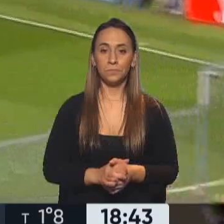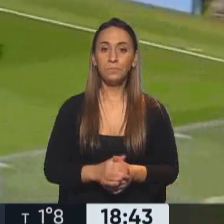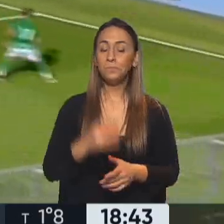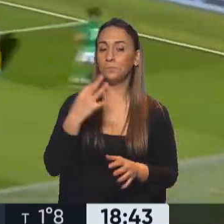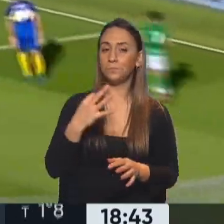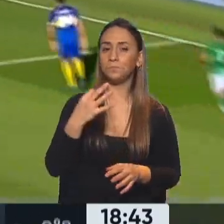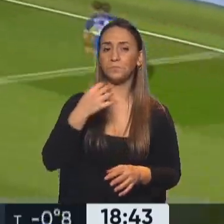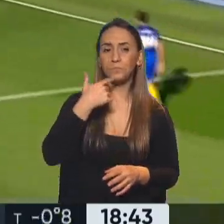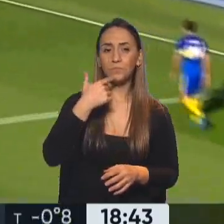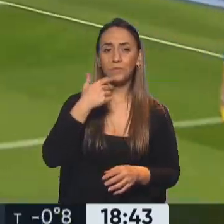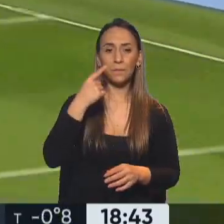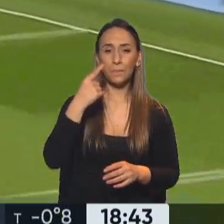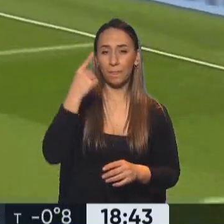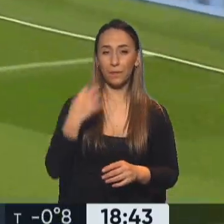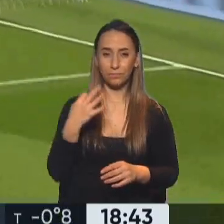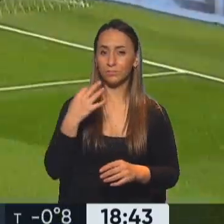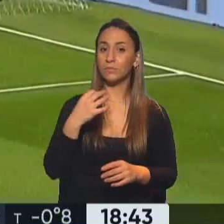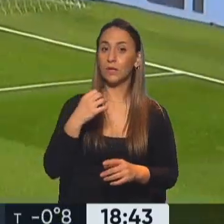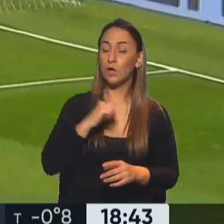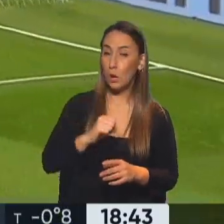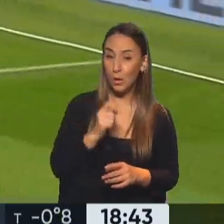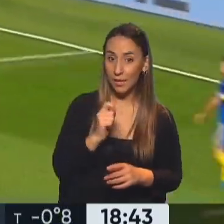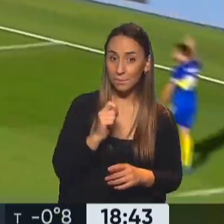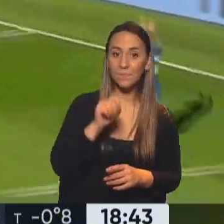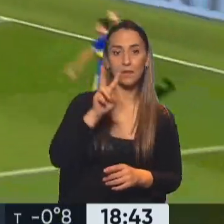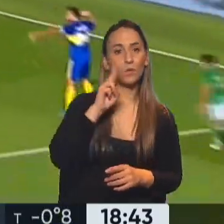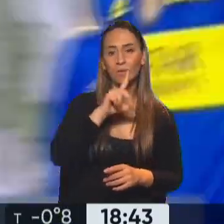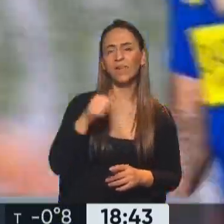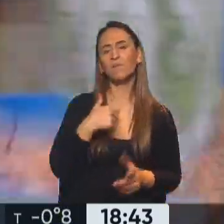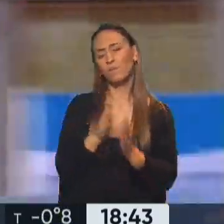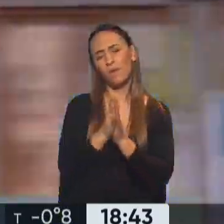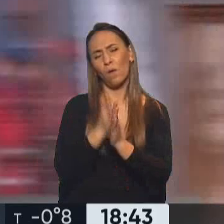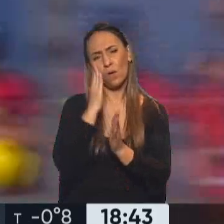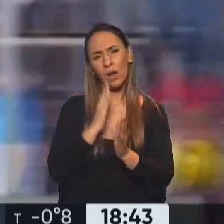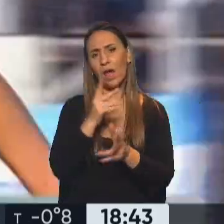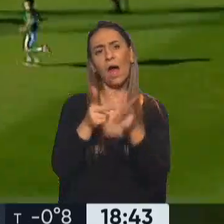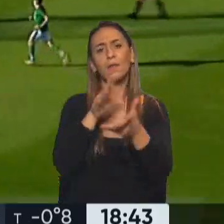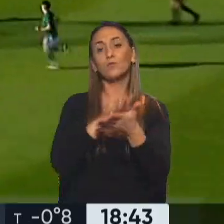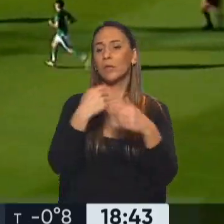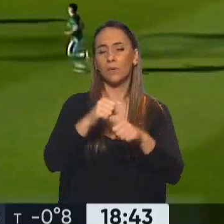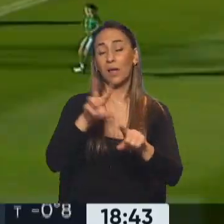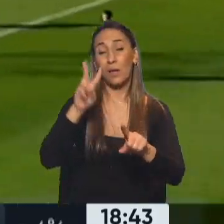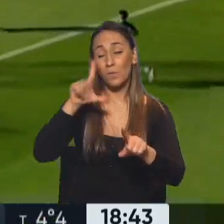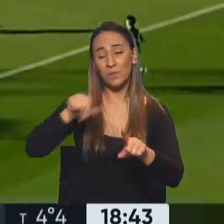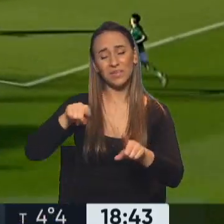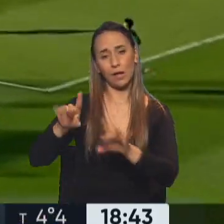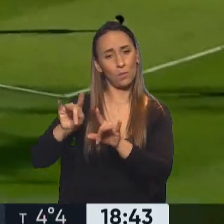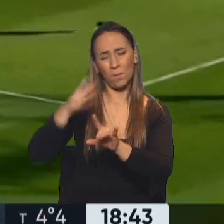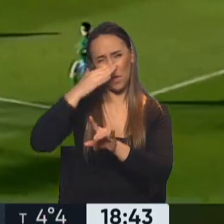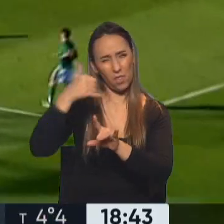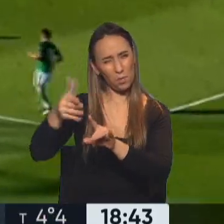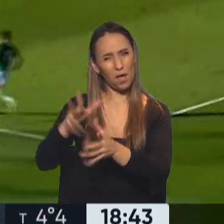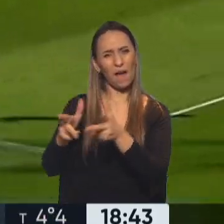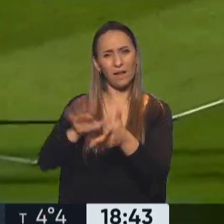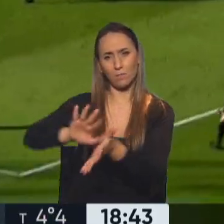lesionó antes. El gol fue de Villa. El gol fue Vamos de a hablar Villa. De deporte, porque Villa está complicado. Sí, ya te va a contar algo Néstor. Sí, por eso